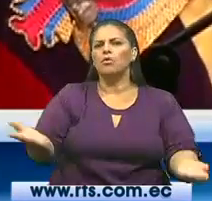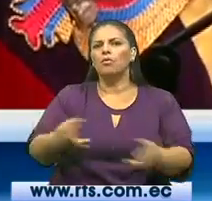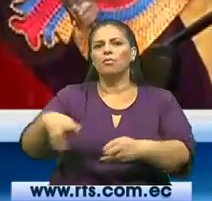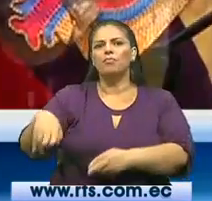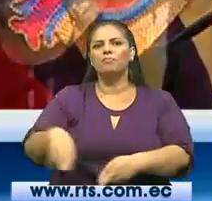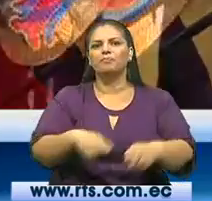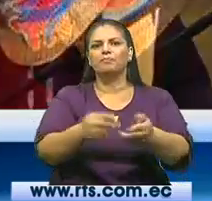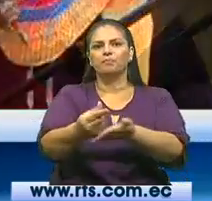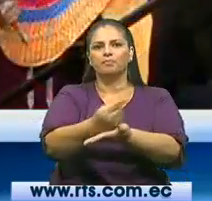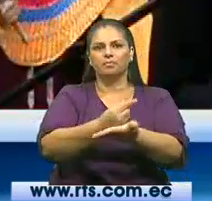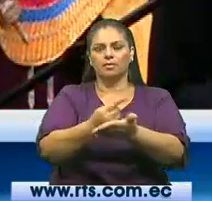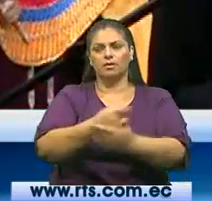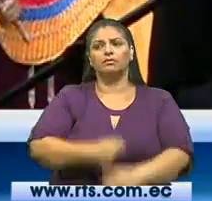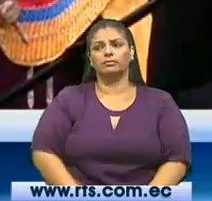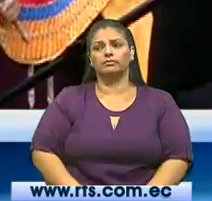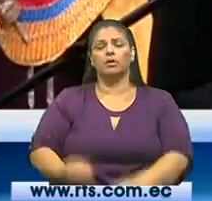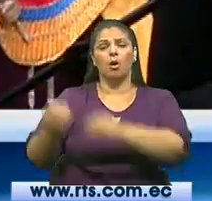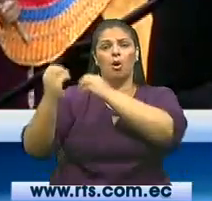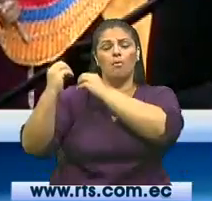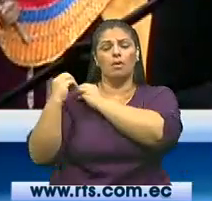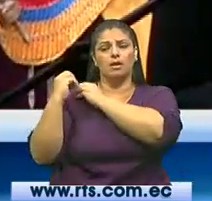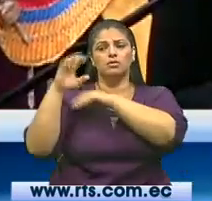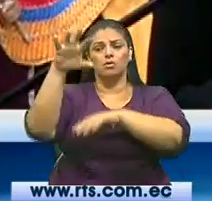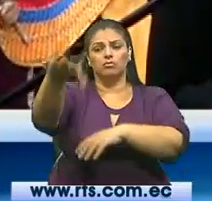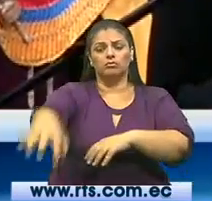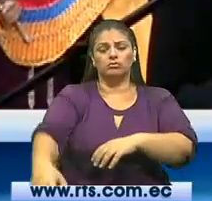nuestro deber. Se ha planificado extraer